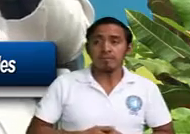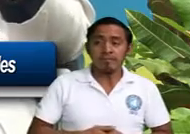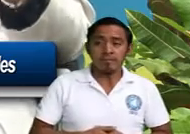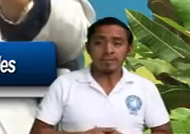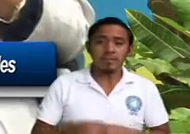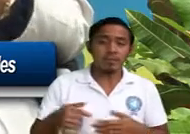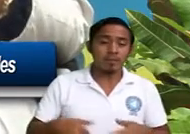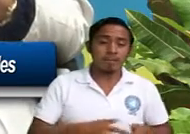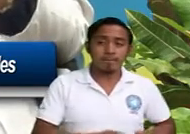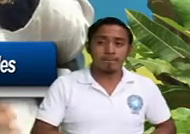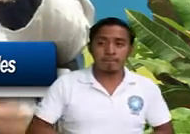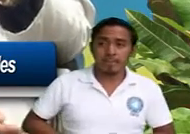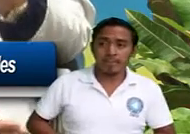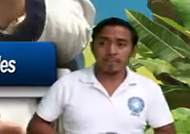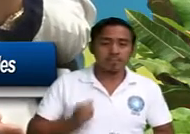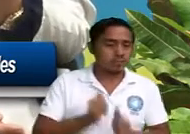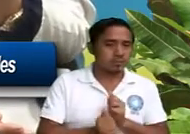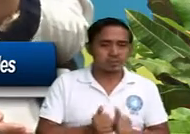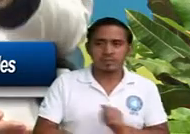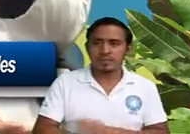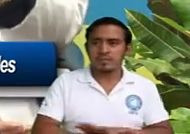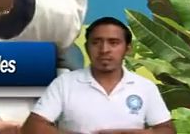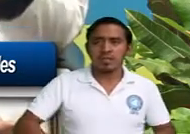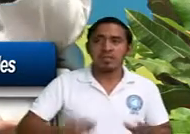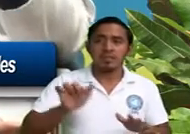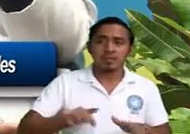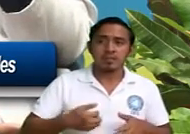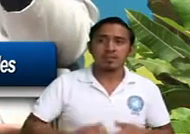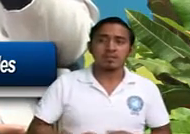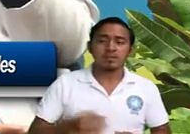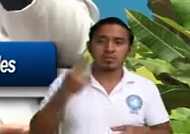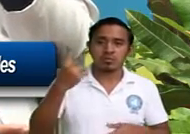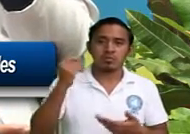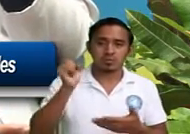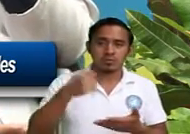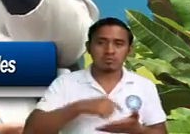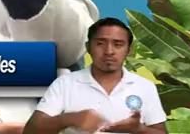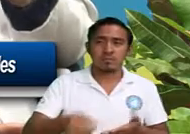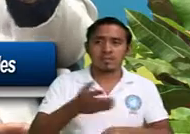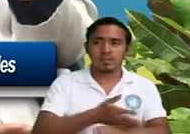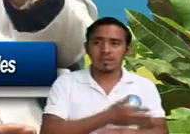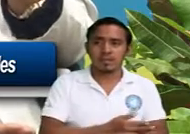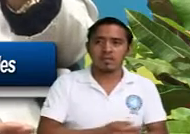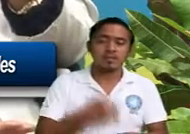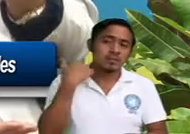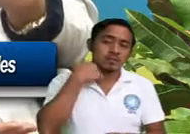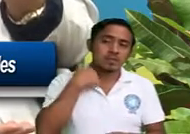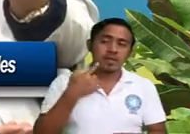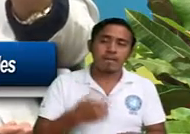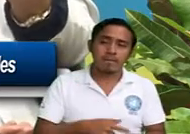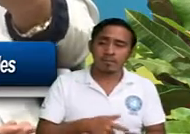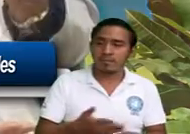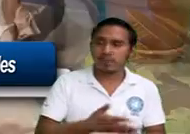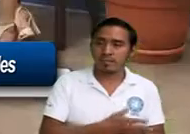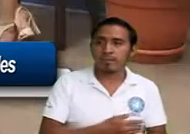un embarazo gemelar que no esté complicado, van a ser 2 semanas antes. Entonces son prematuros. Es por esto que a los gemelares